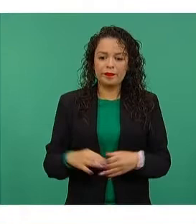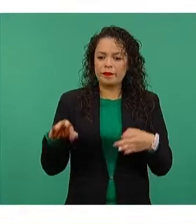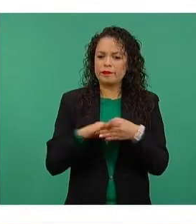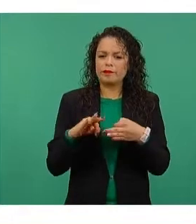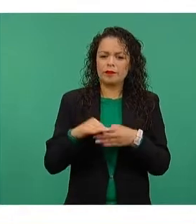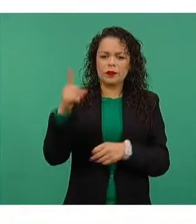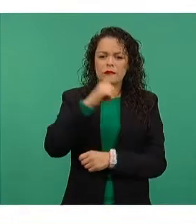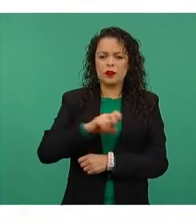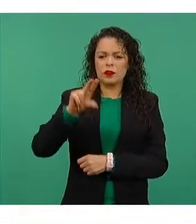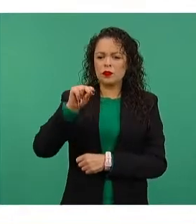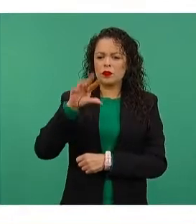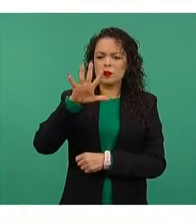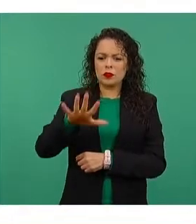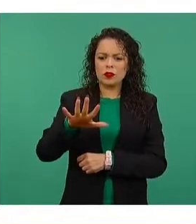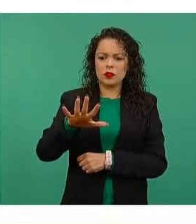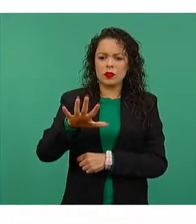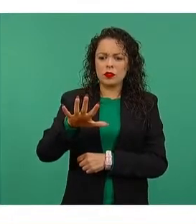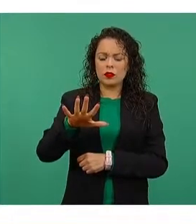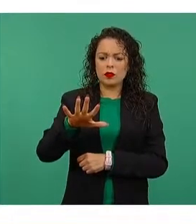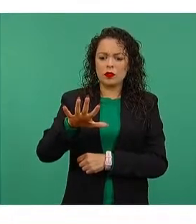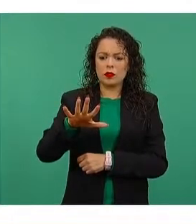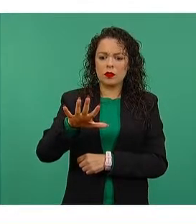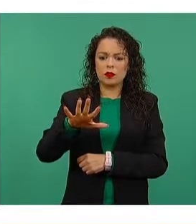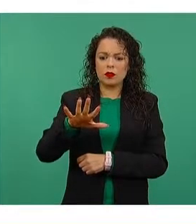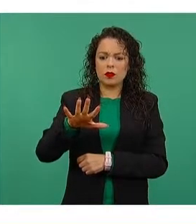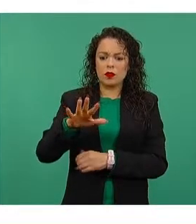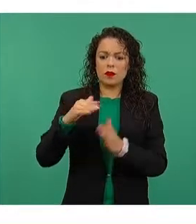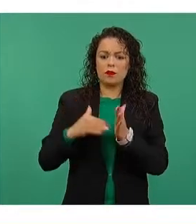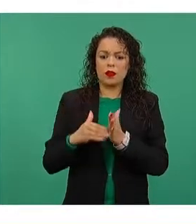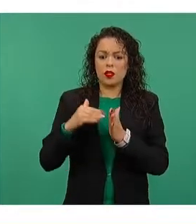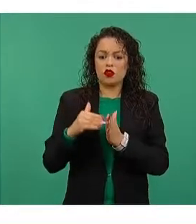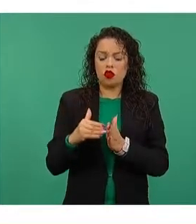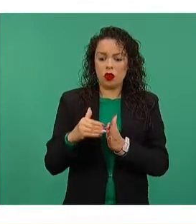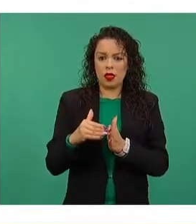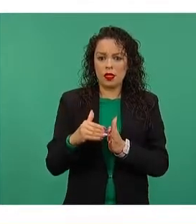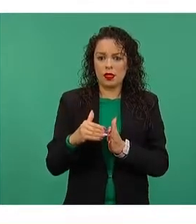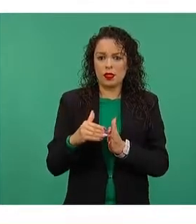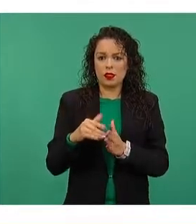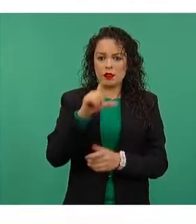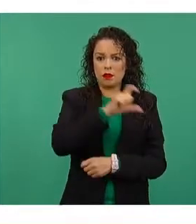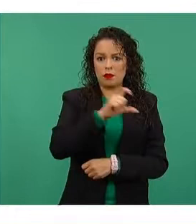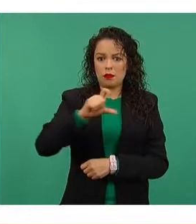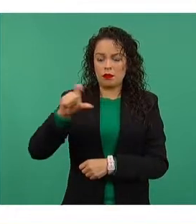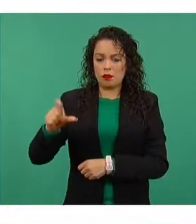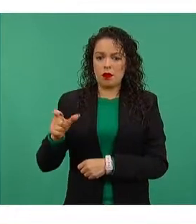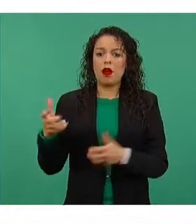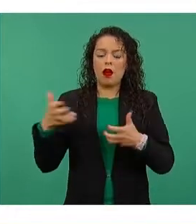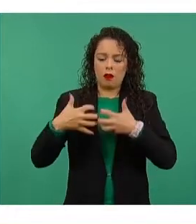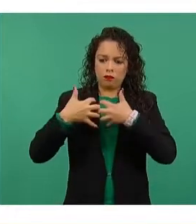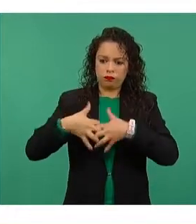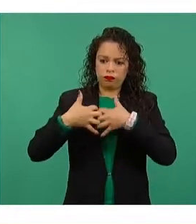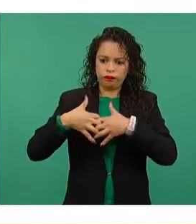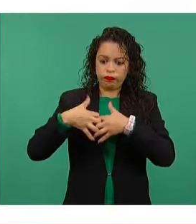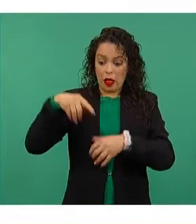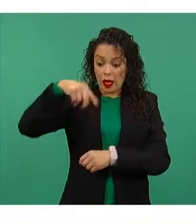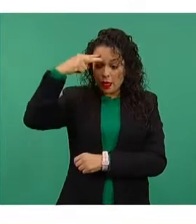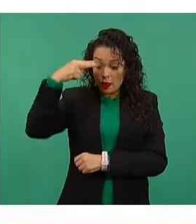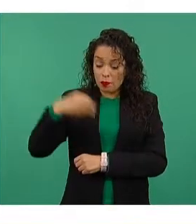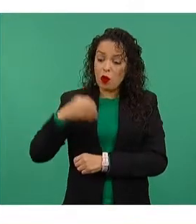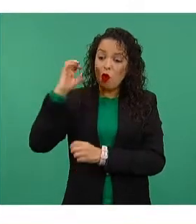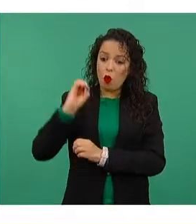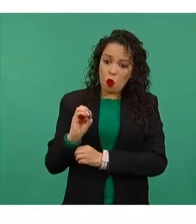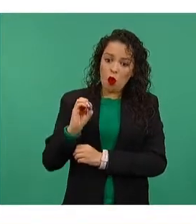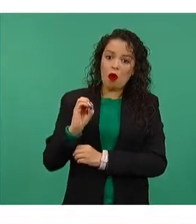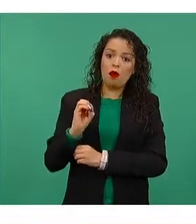185 a un año de distancia, 185 millones de dosis sean producidas en México o enviadas,